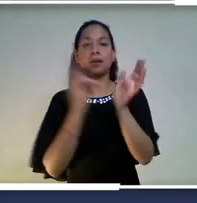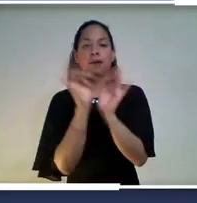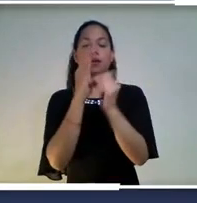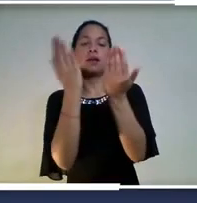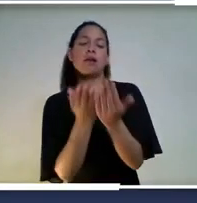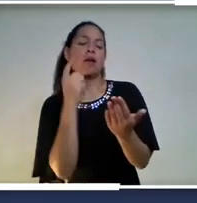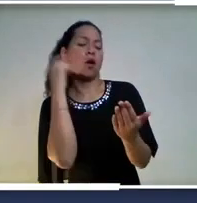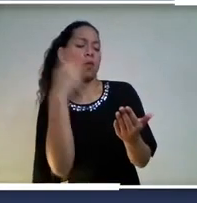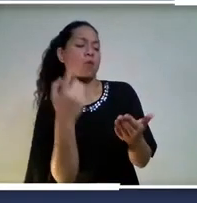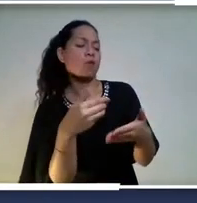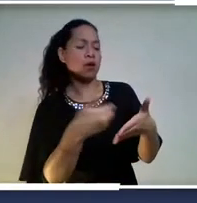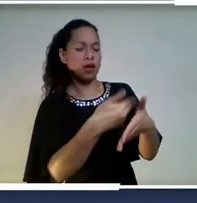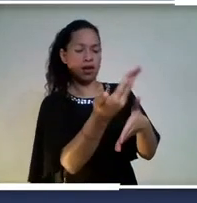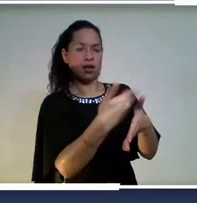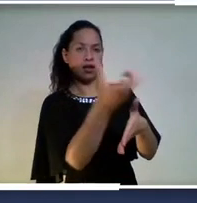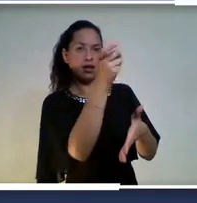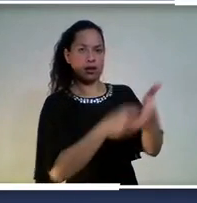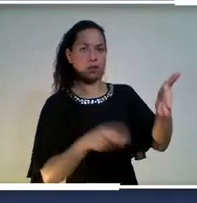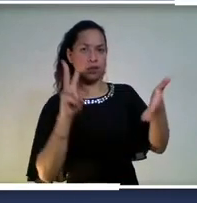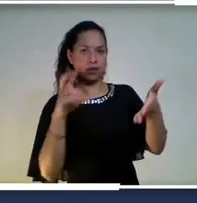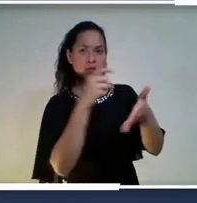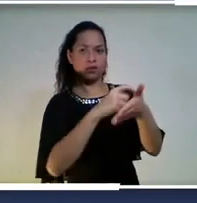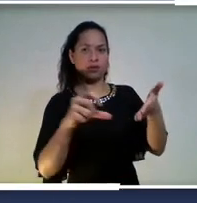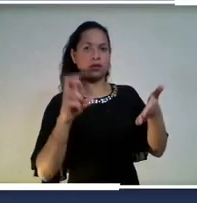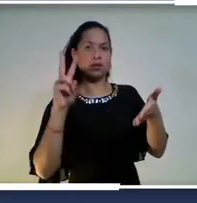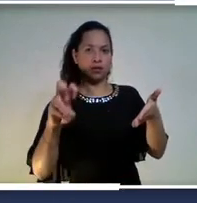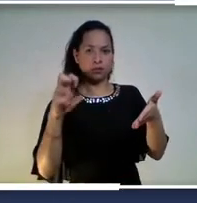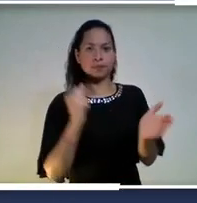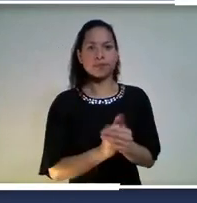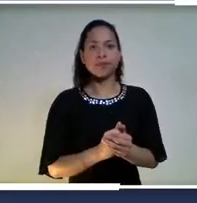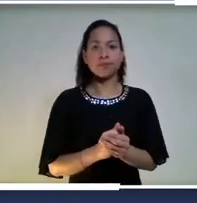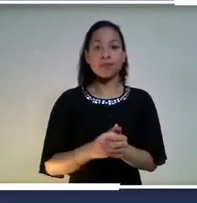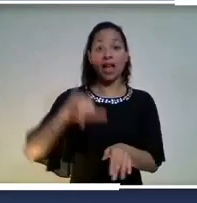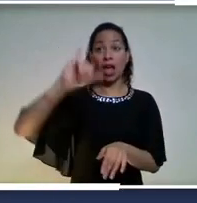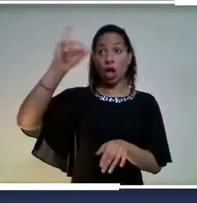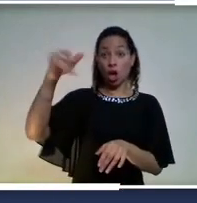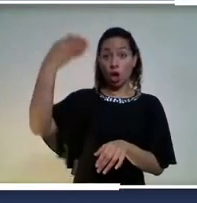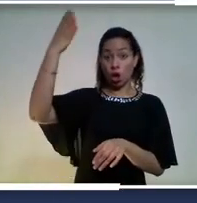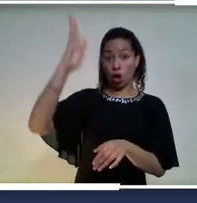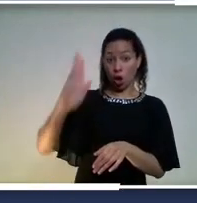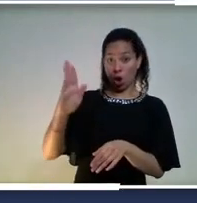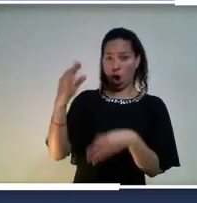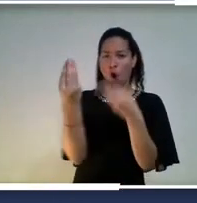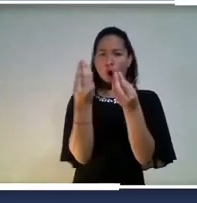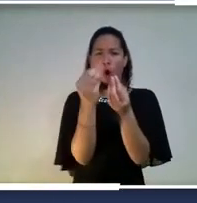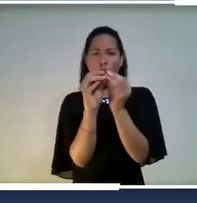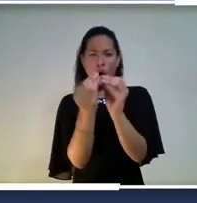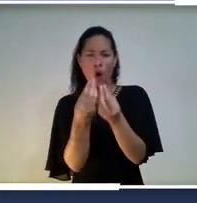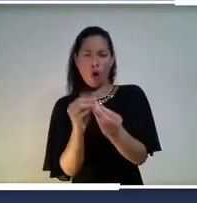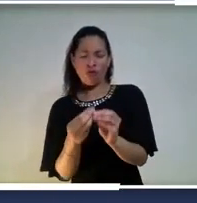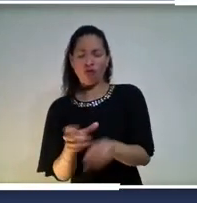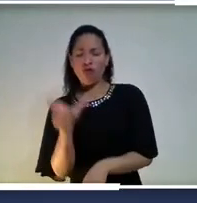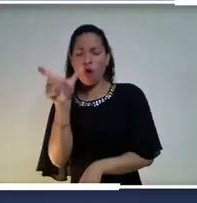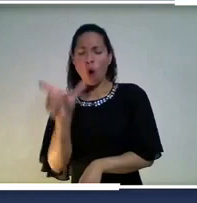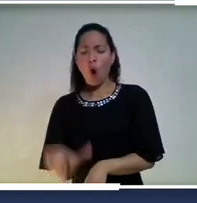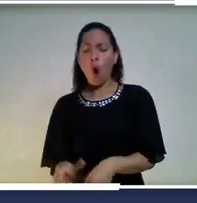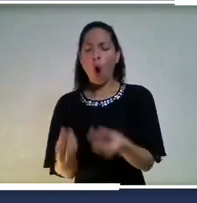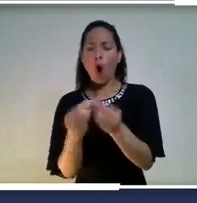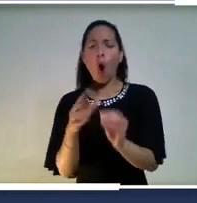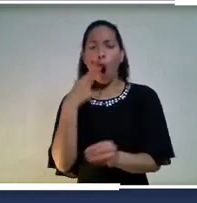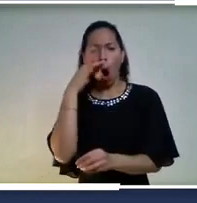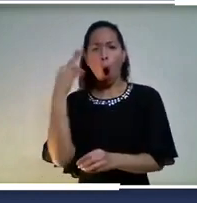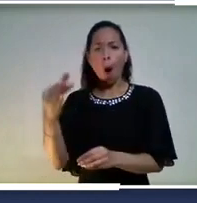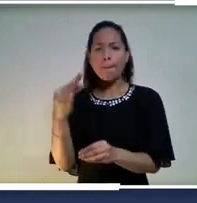entonces jehová dios formó al hombre del polvo de la tierra y sufro en su nariz aliento de vida